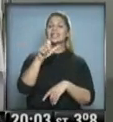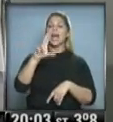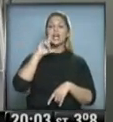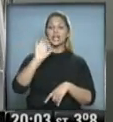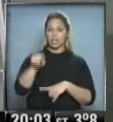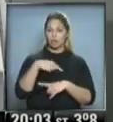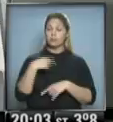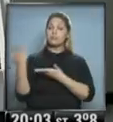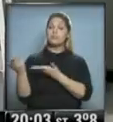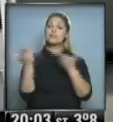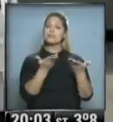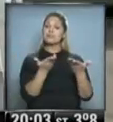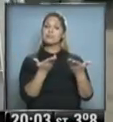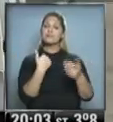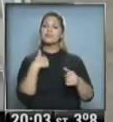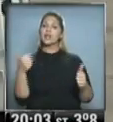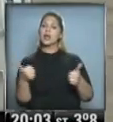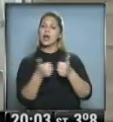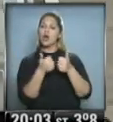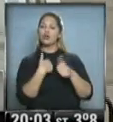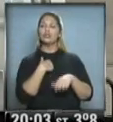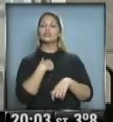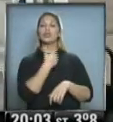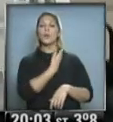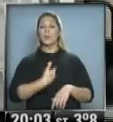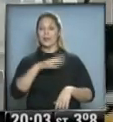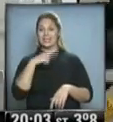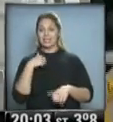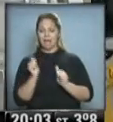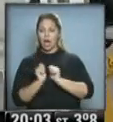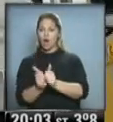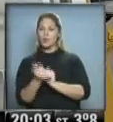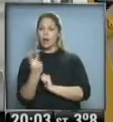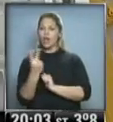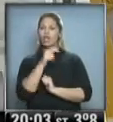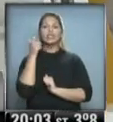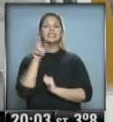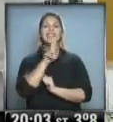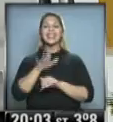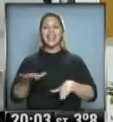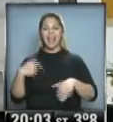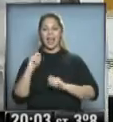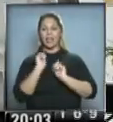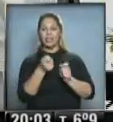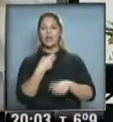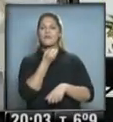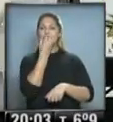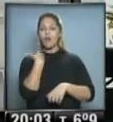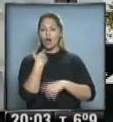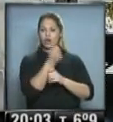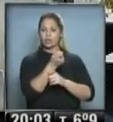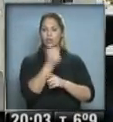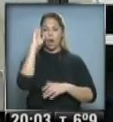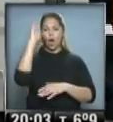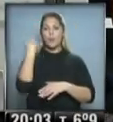fue recibido por la presidenta Dilma Rousseff, acompañada por dos niñas que le entregaron dos ramos de flores blancas y amarillas en homenaje a la bandera del Vaticano.